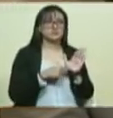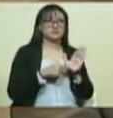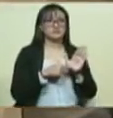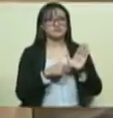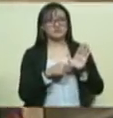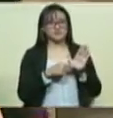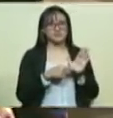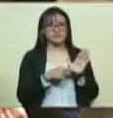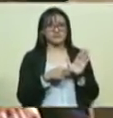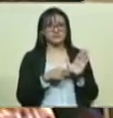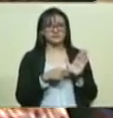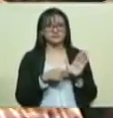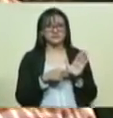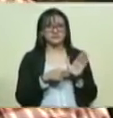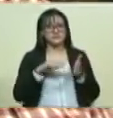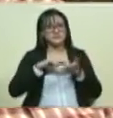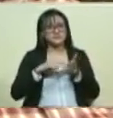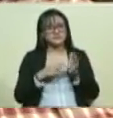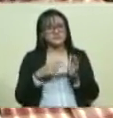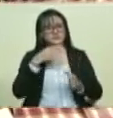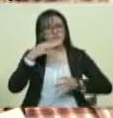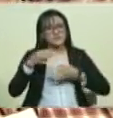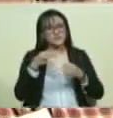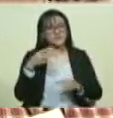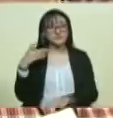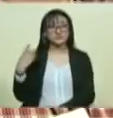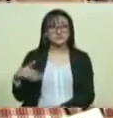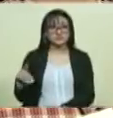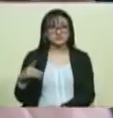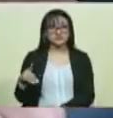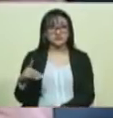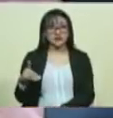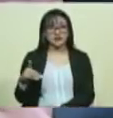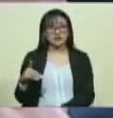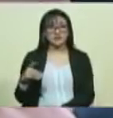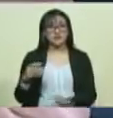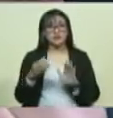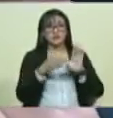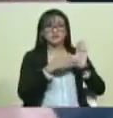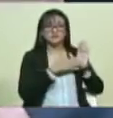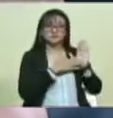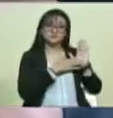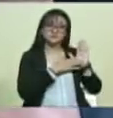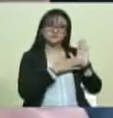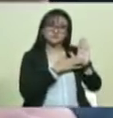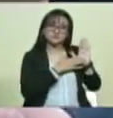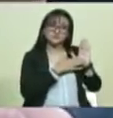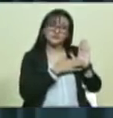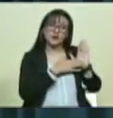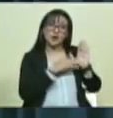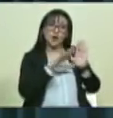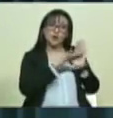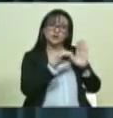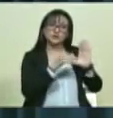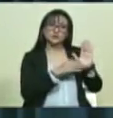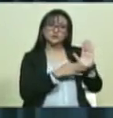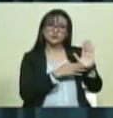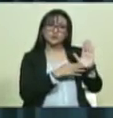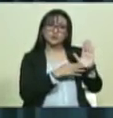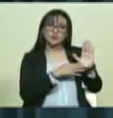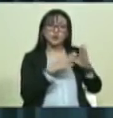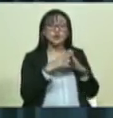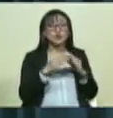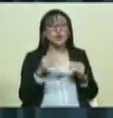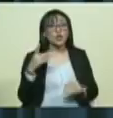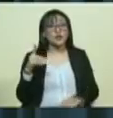pedante progresividad quiere decir que los derechos que están contenidos en esta constitución todos los